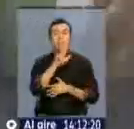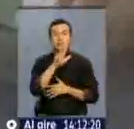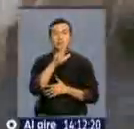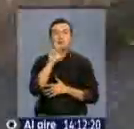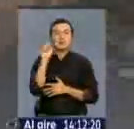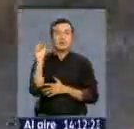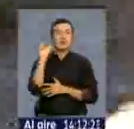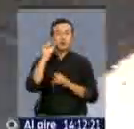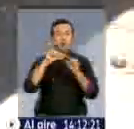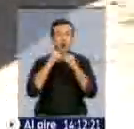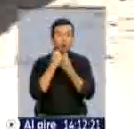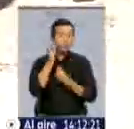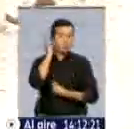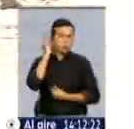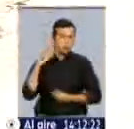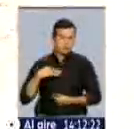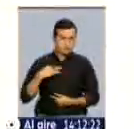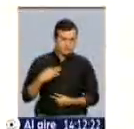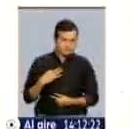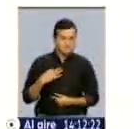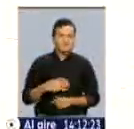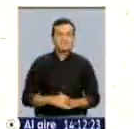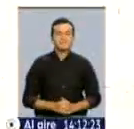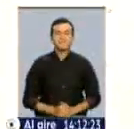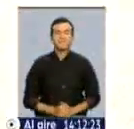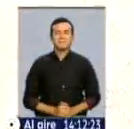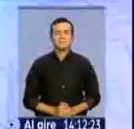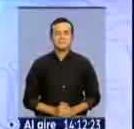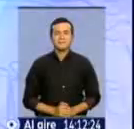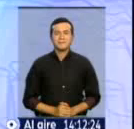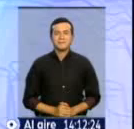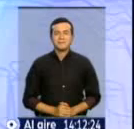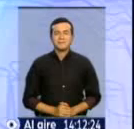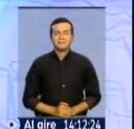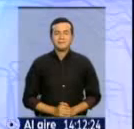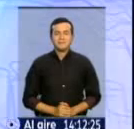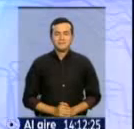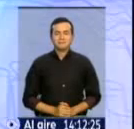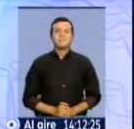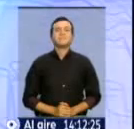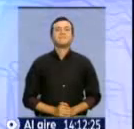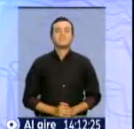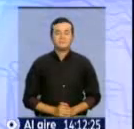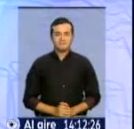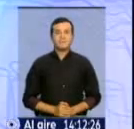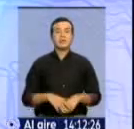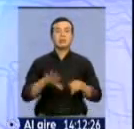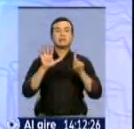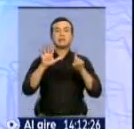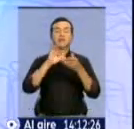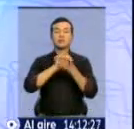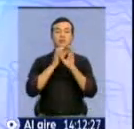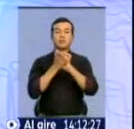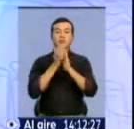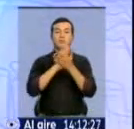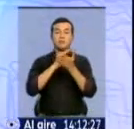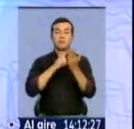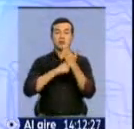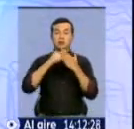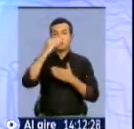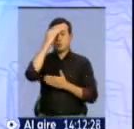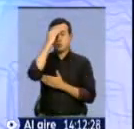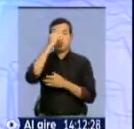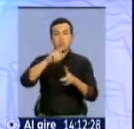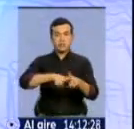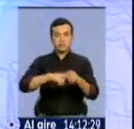300 brigadistas. Olga Velasco, Ecuador TV. A partir de este 6 de noviembre, el Ministerio de Educación inicia